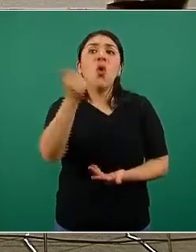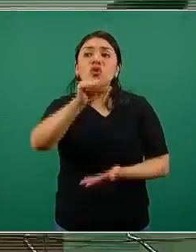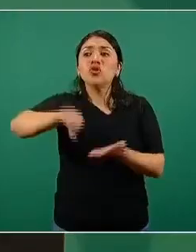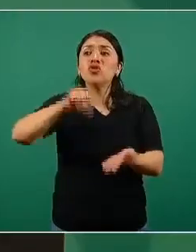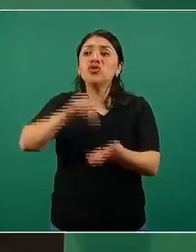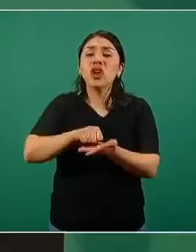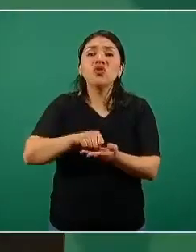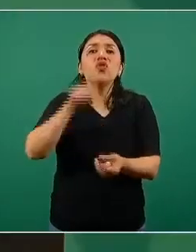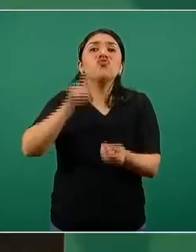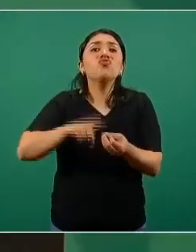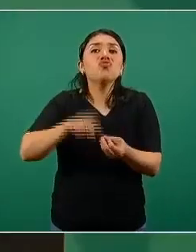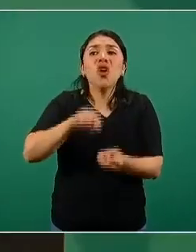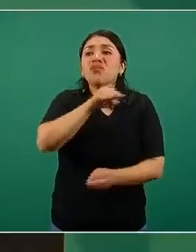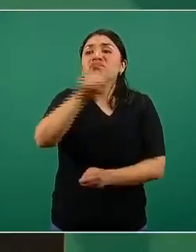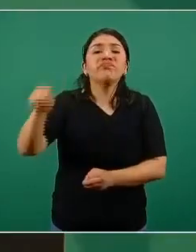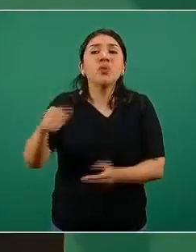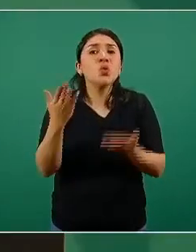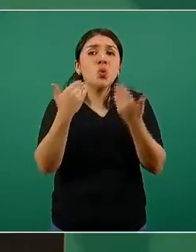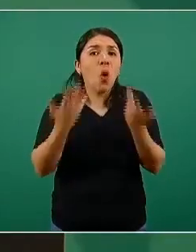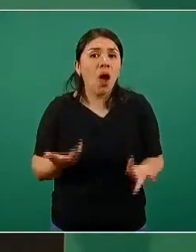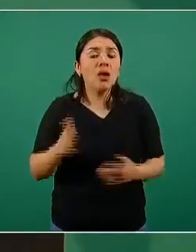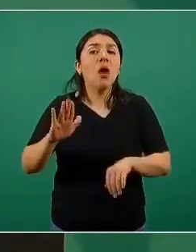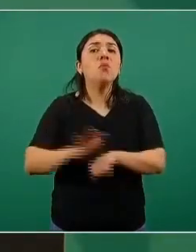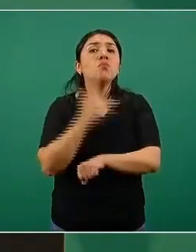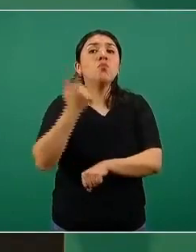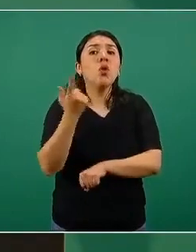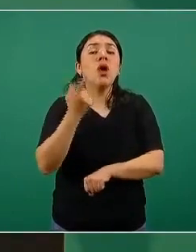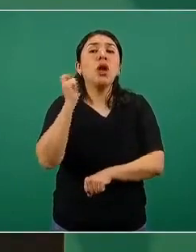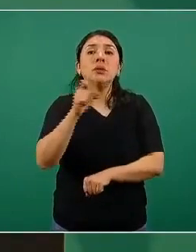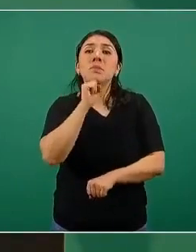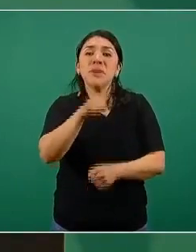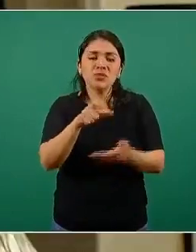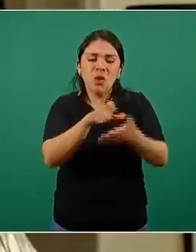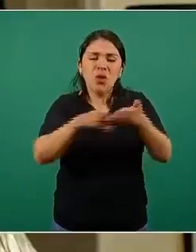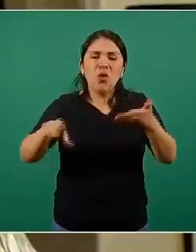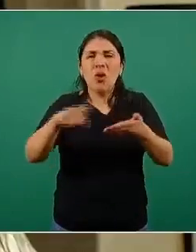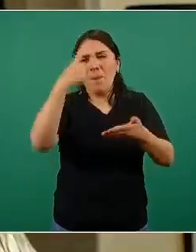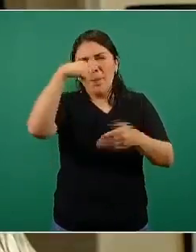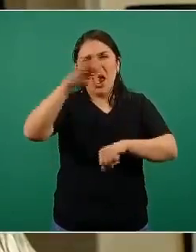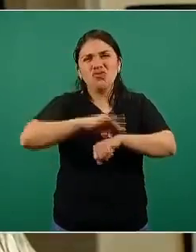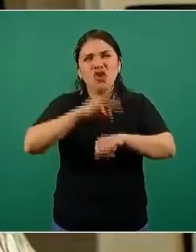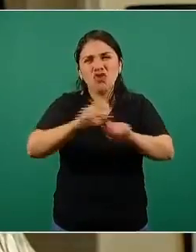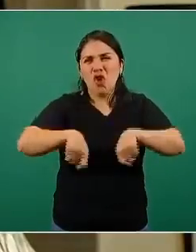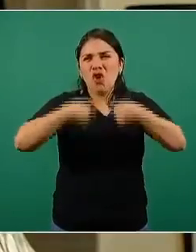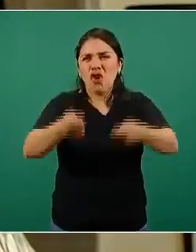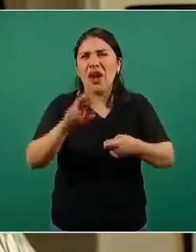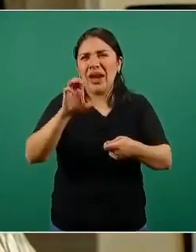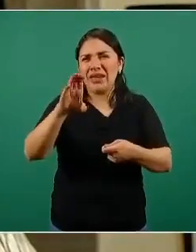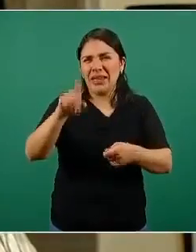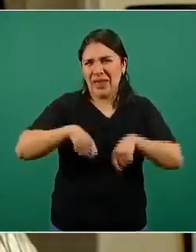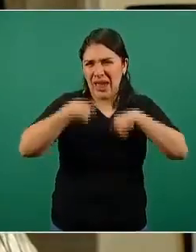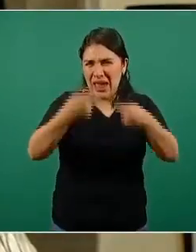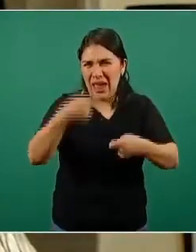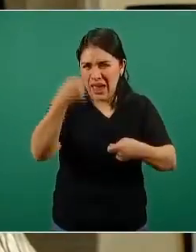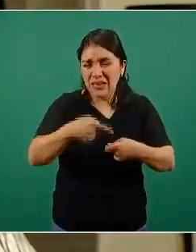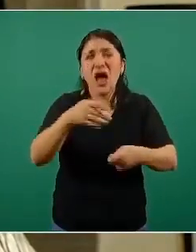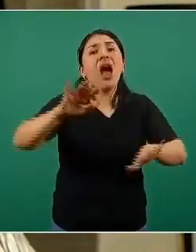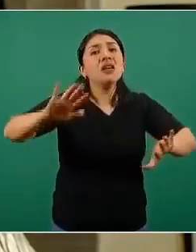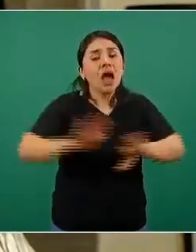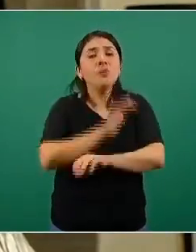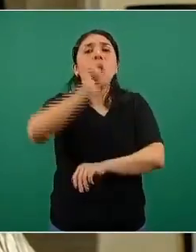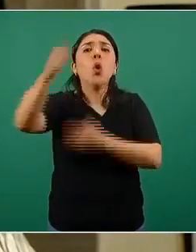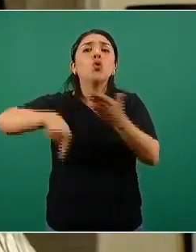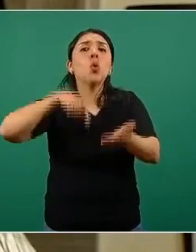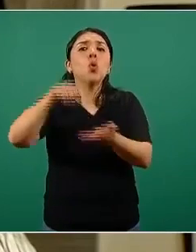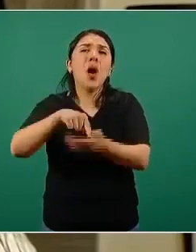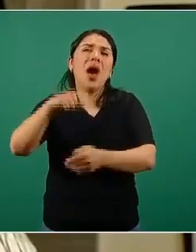de salud, porque precisamente van a que les den la receta para poder cambiar esas medicinas en otro centro de salud, y les